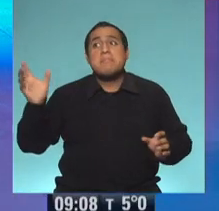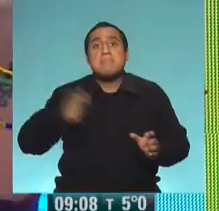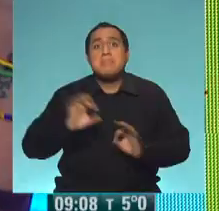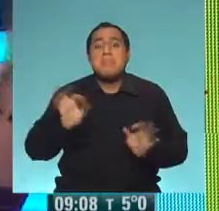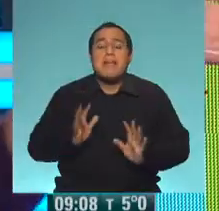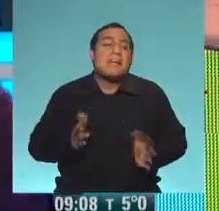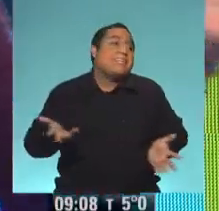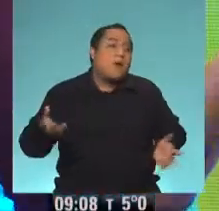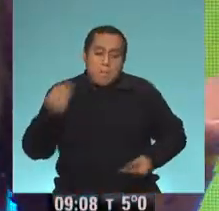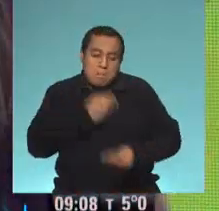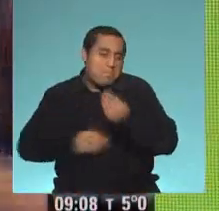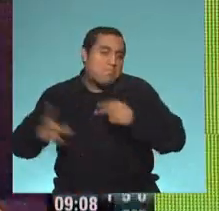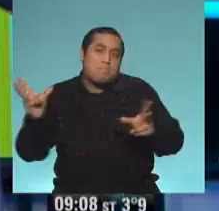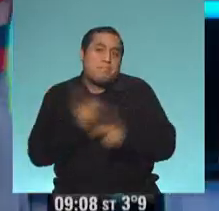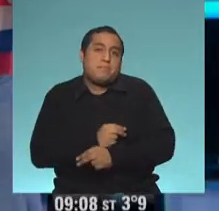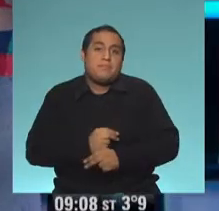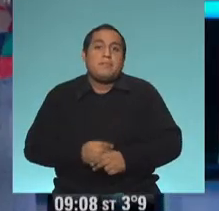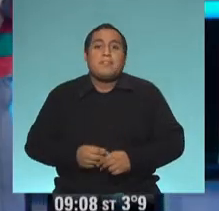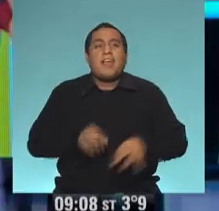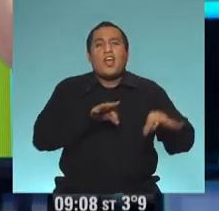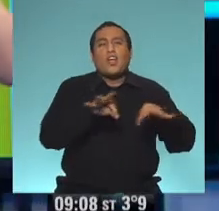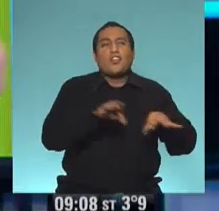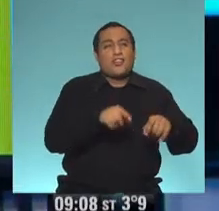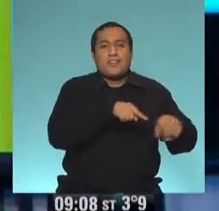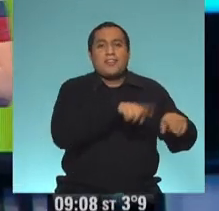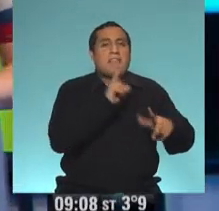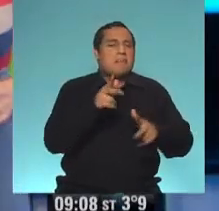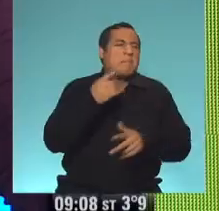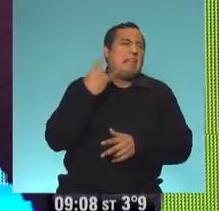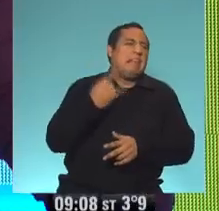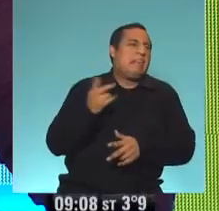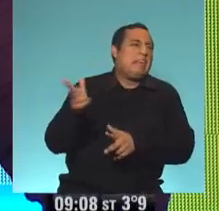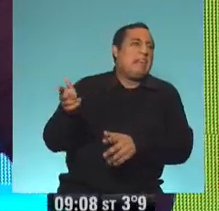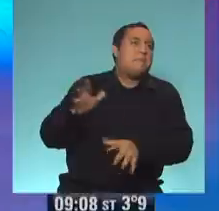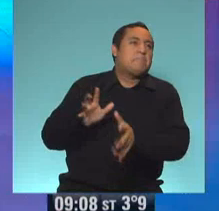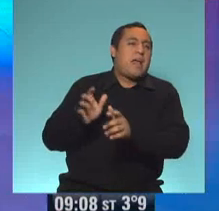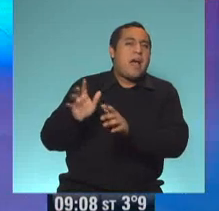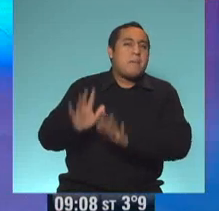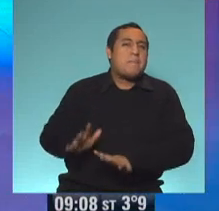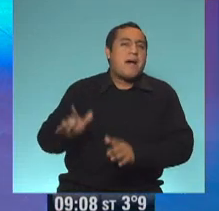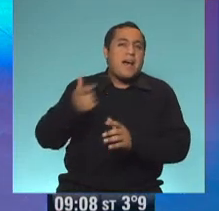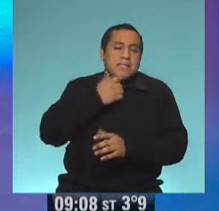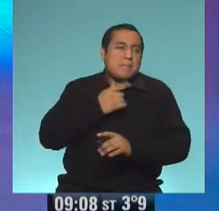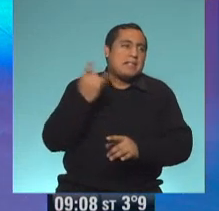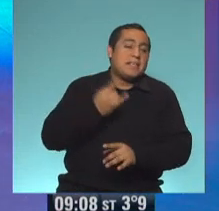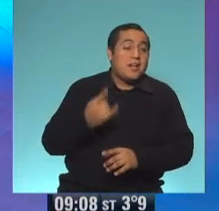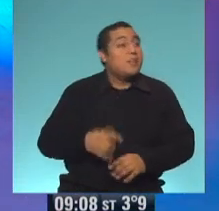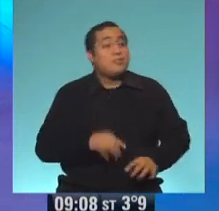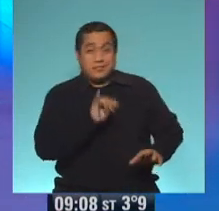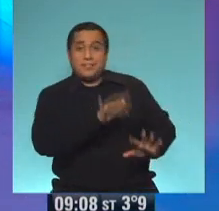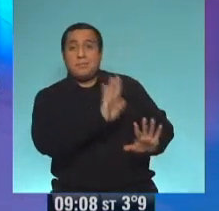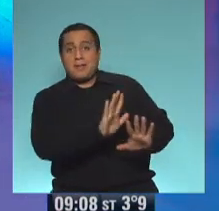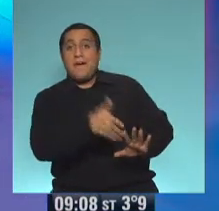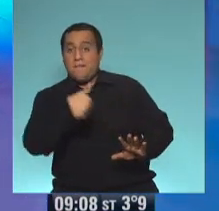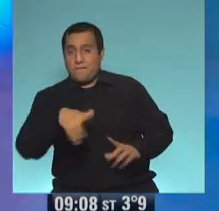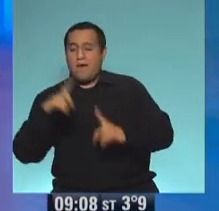que no queda nada. Claro, del control dice que es mentira que no hacen galletitas. Sí, hasta que no lo veamos. Vamos a traer fotos. Es muy bien. Vamos a traer fotos.